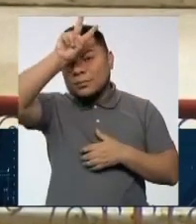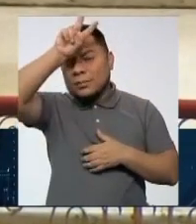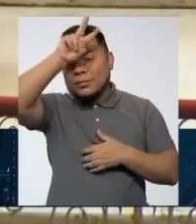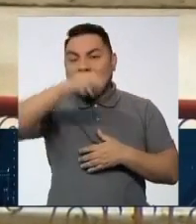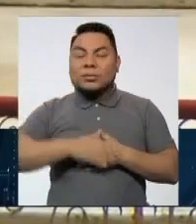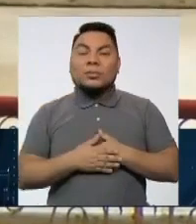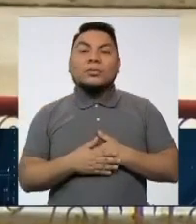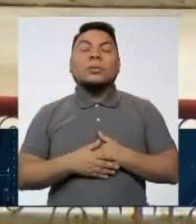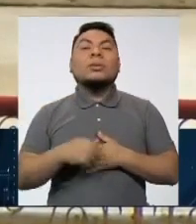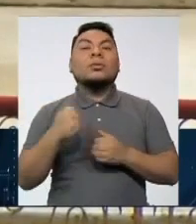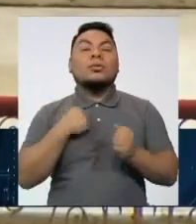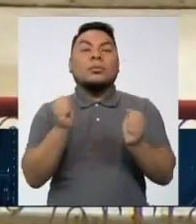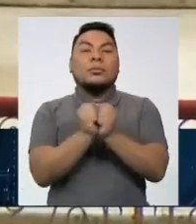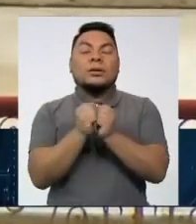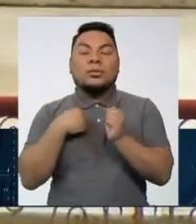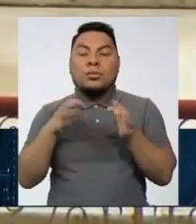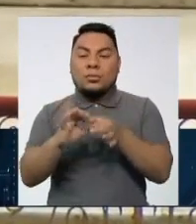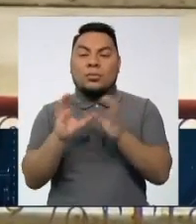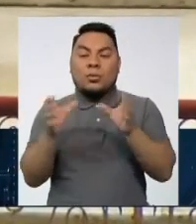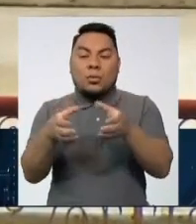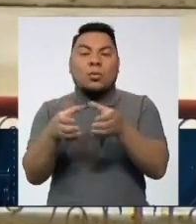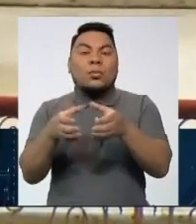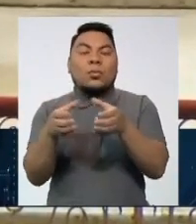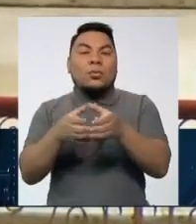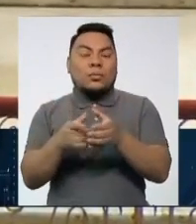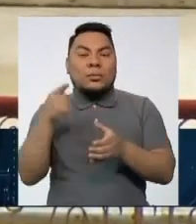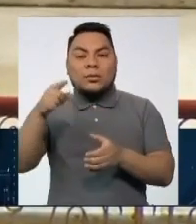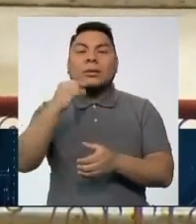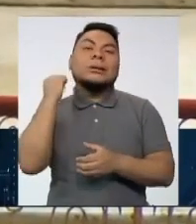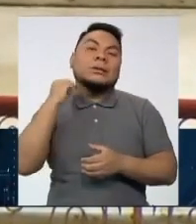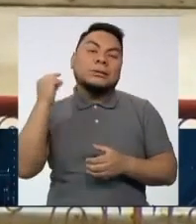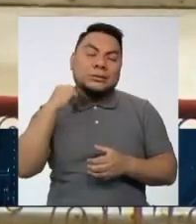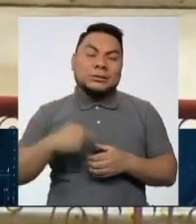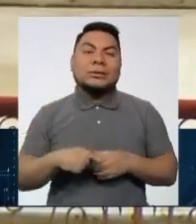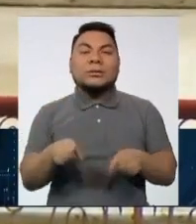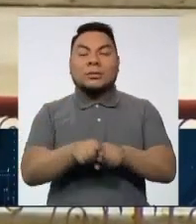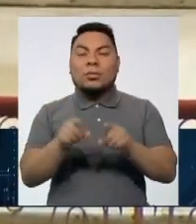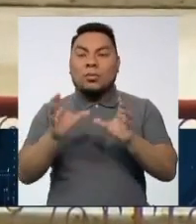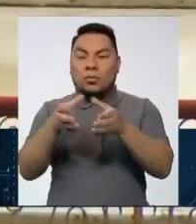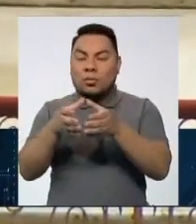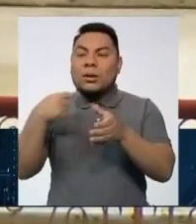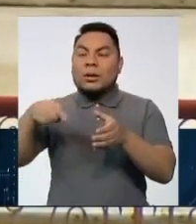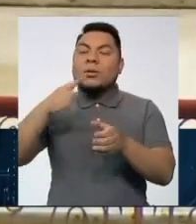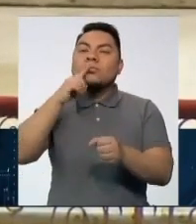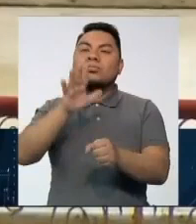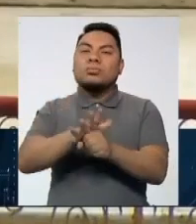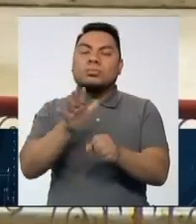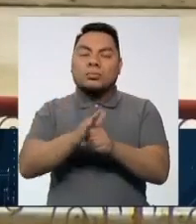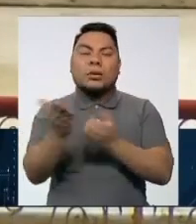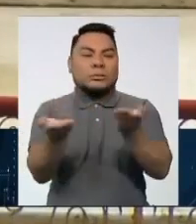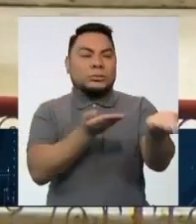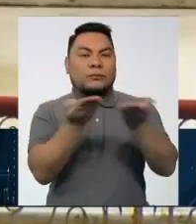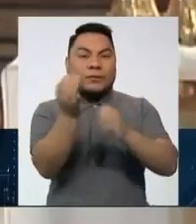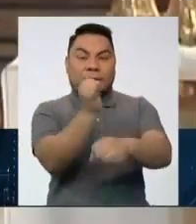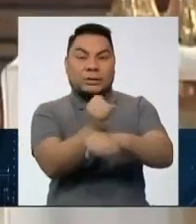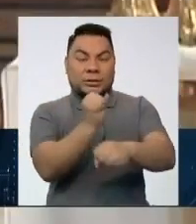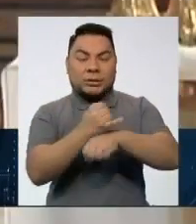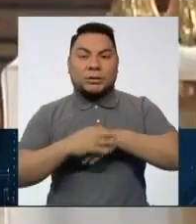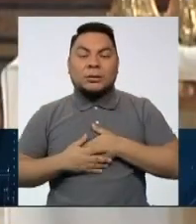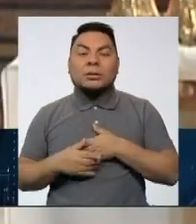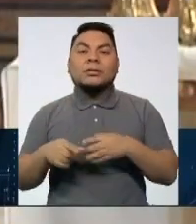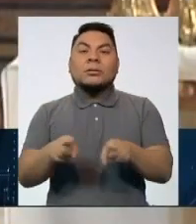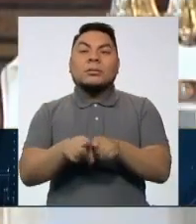mis hermanos jesuitas, religiosas y los laicos llamados a vivir su compromiso eclesial desde